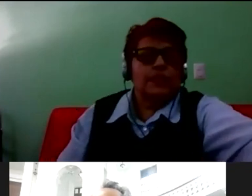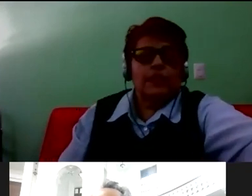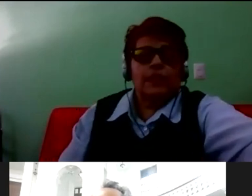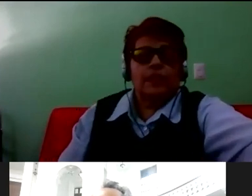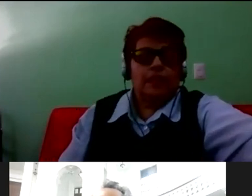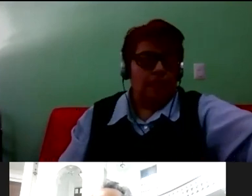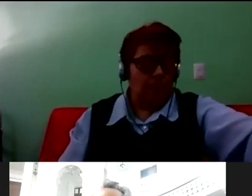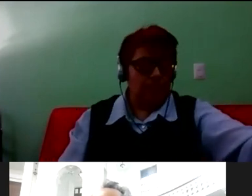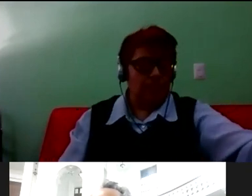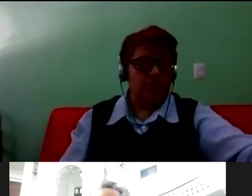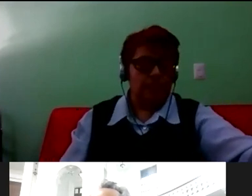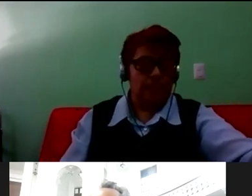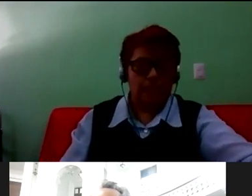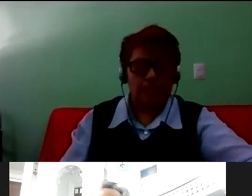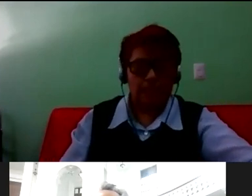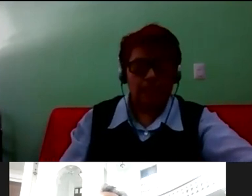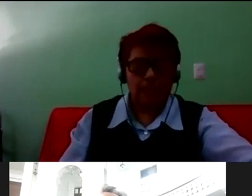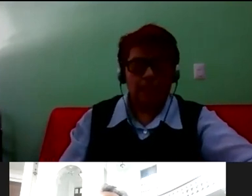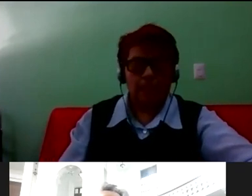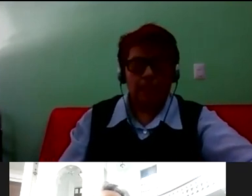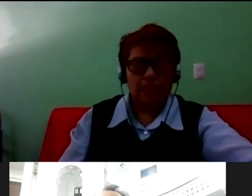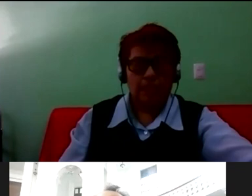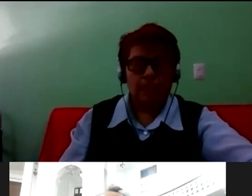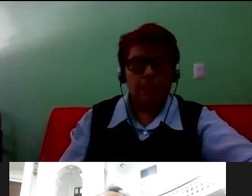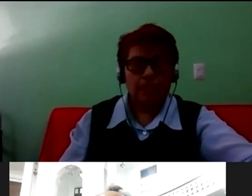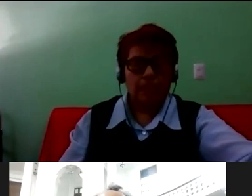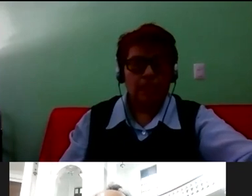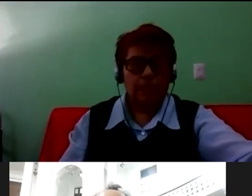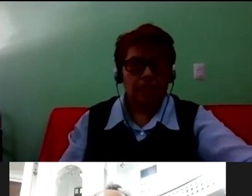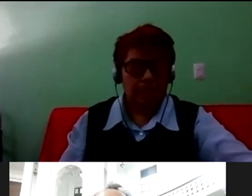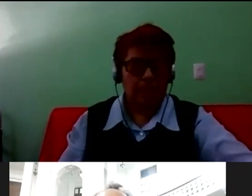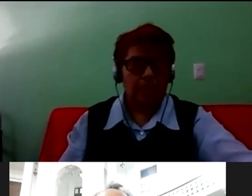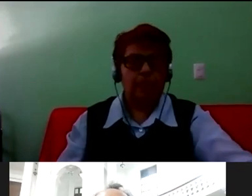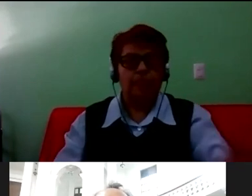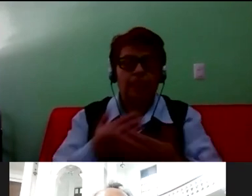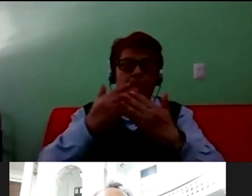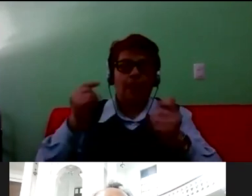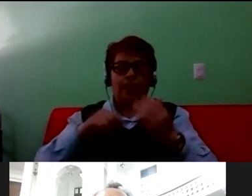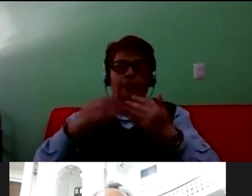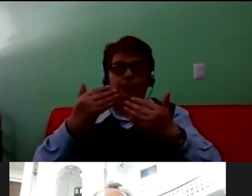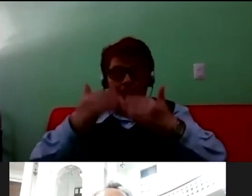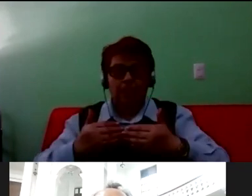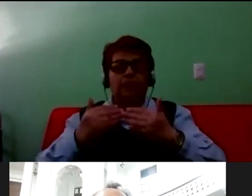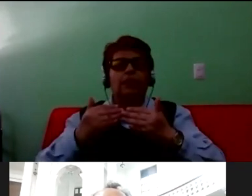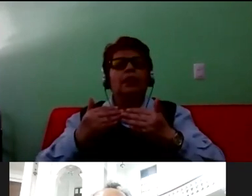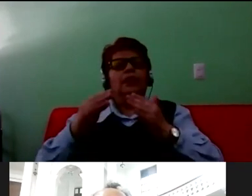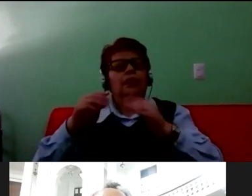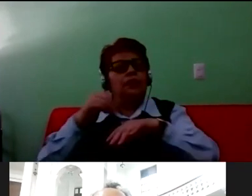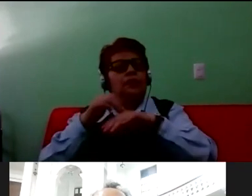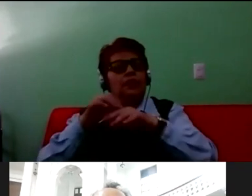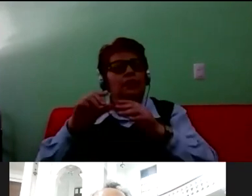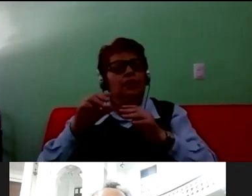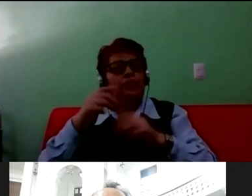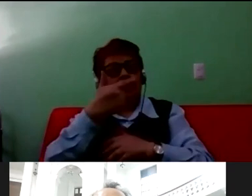Ajá. Entonces, por instrucciones de la presidencia, Se procede al desahogo del punto 7 del orden